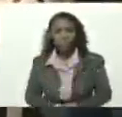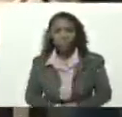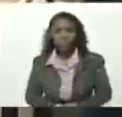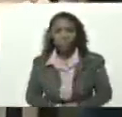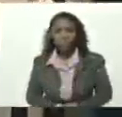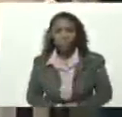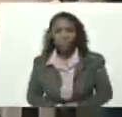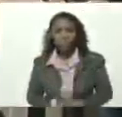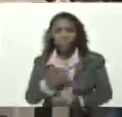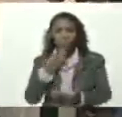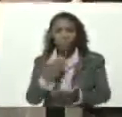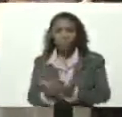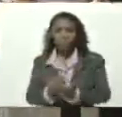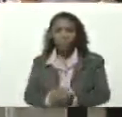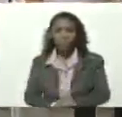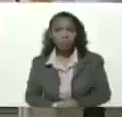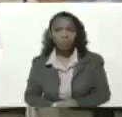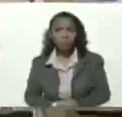Gracias.